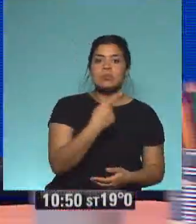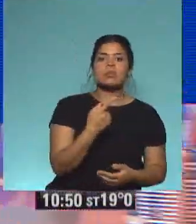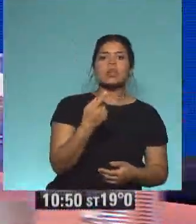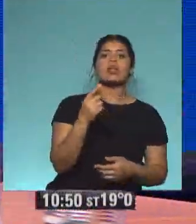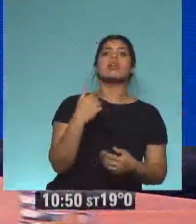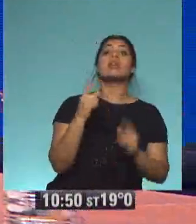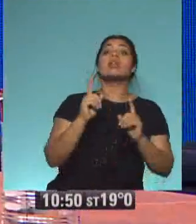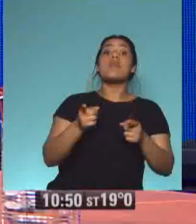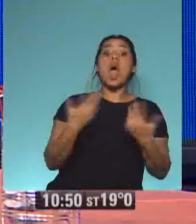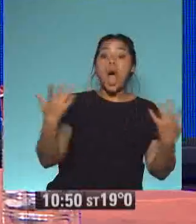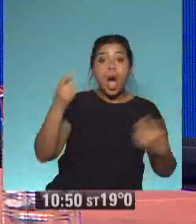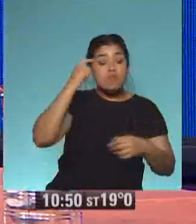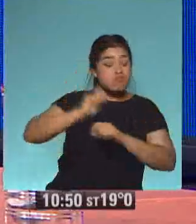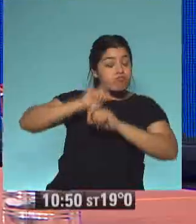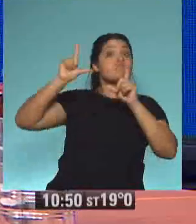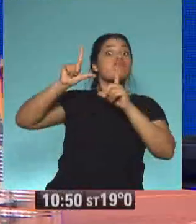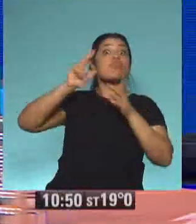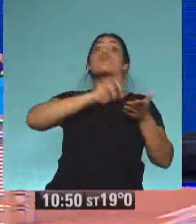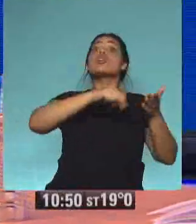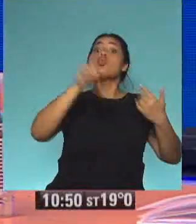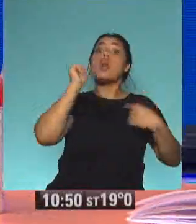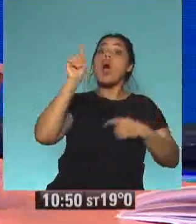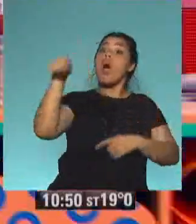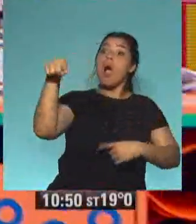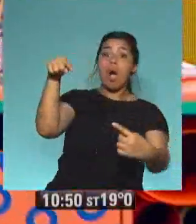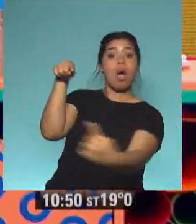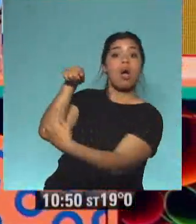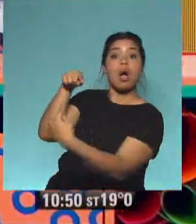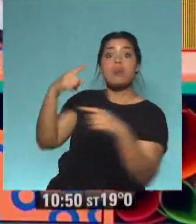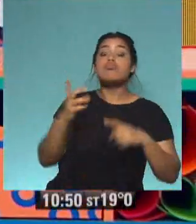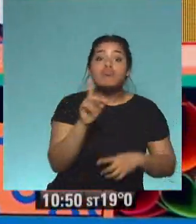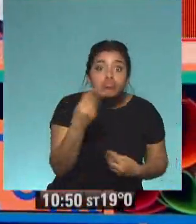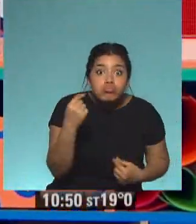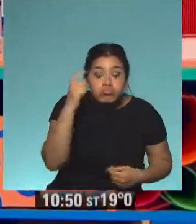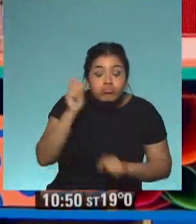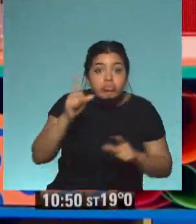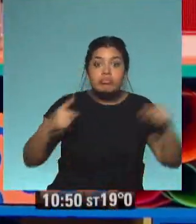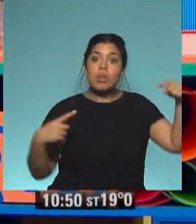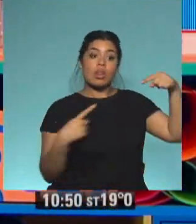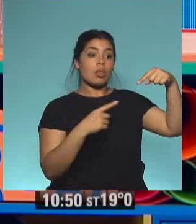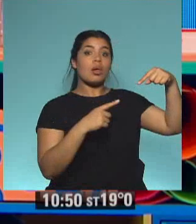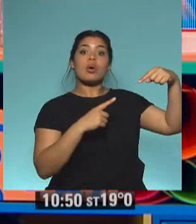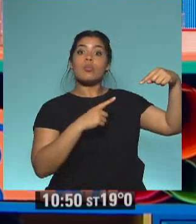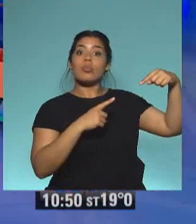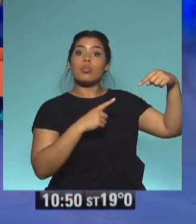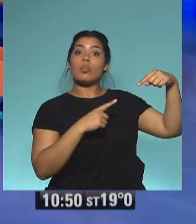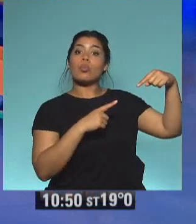creación. Se me ocurrió un cuadro. No. Se me ocurrió un cuadro, mira. ¿Quiere hacer un boceto para no olvidarlo?